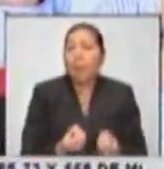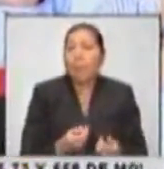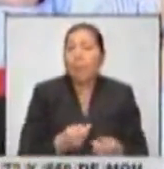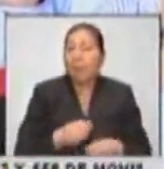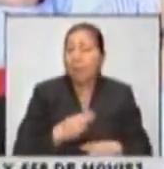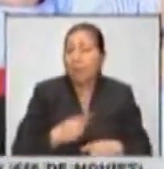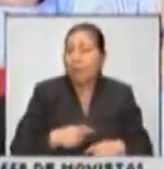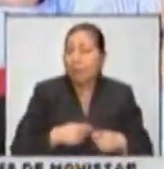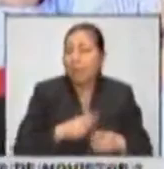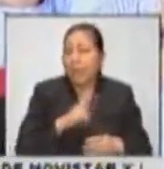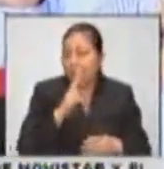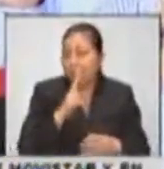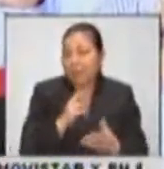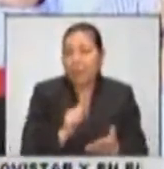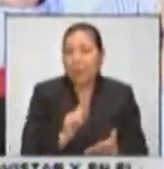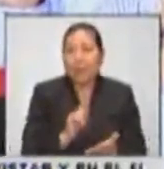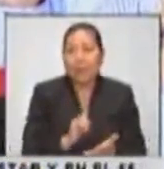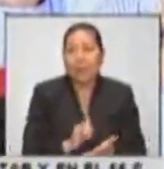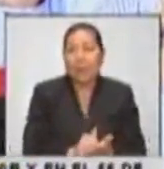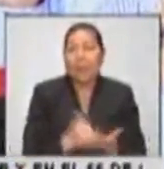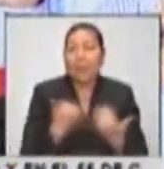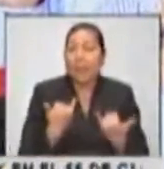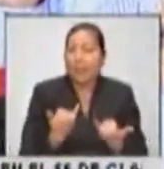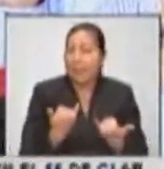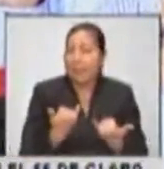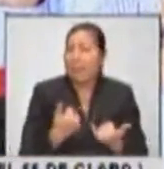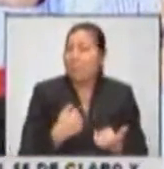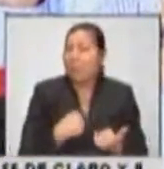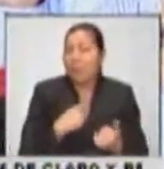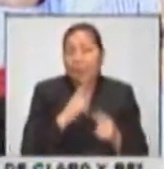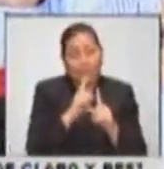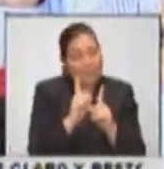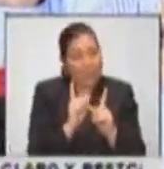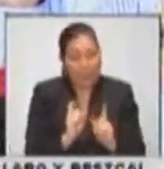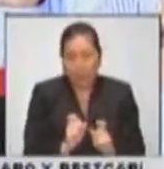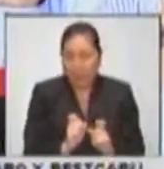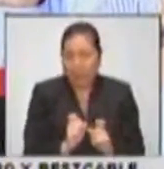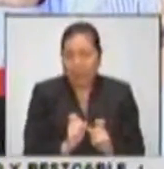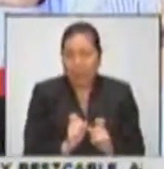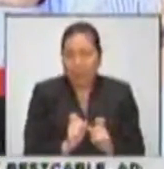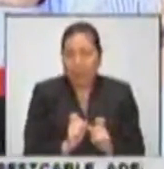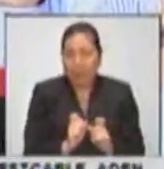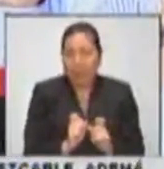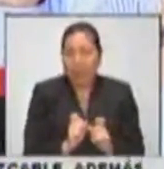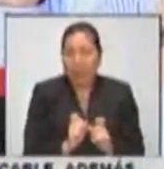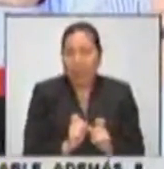el Perú. De manera tal que esa es mi primera inquietud, porque creo que son elementos